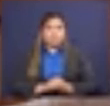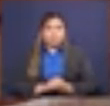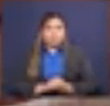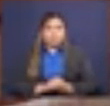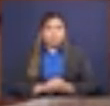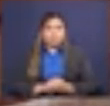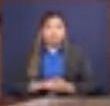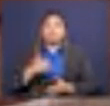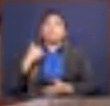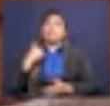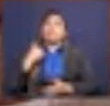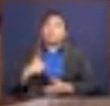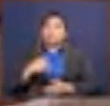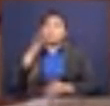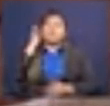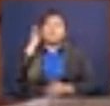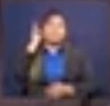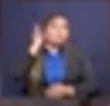Señoras y señores,